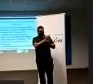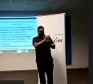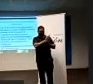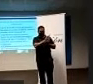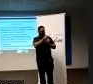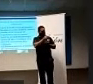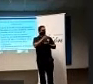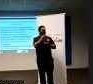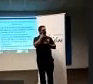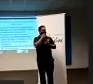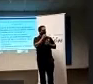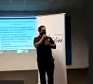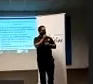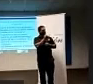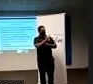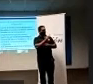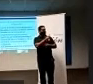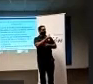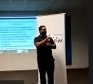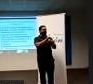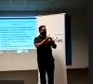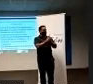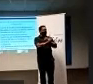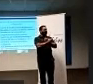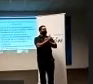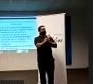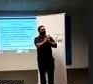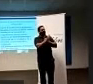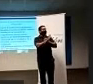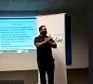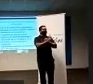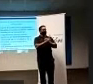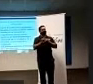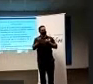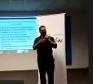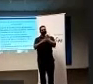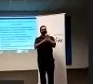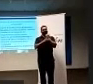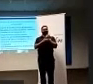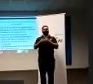Actualmente se extendió a embarazada a partir de 12 semanas. Siguiente.